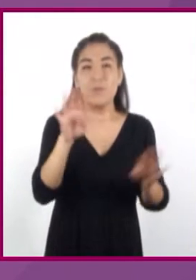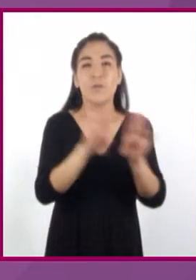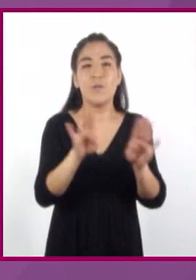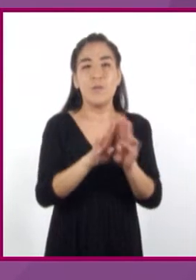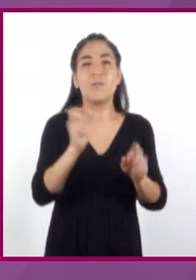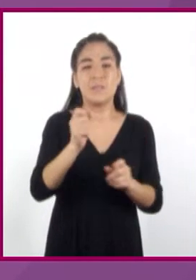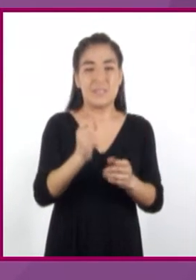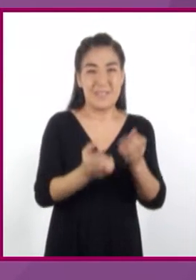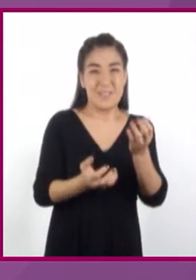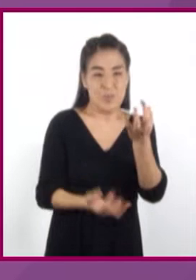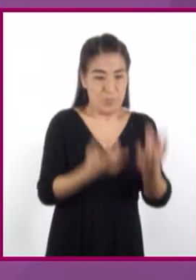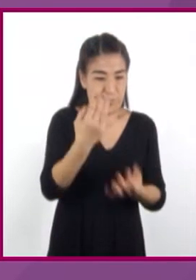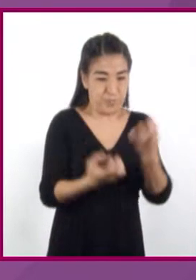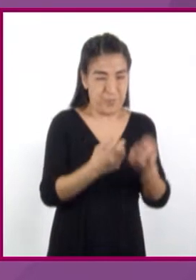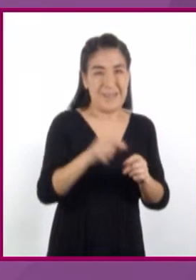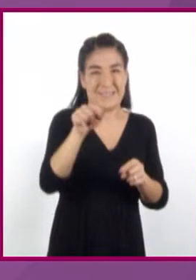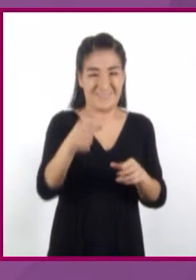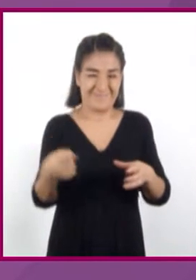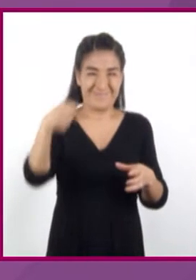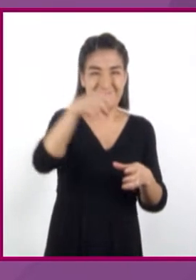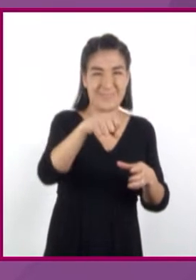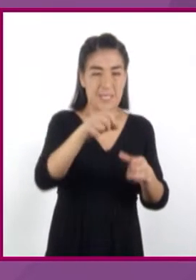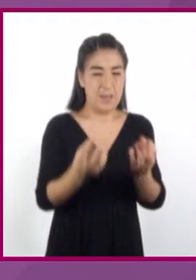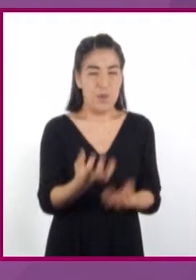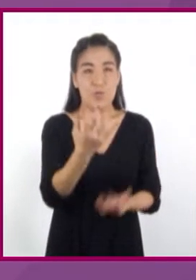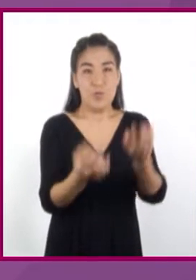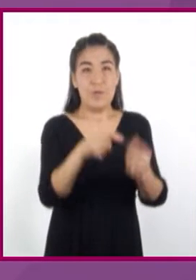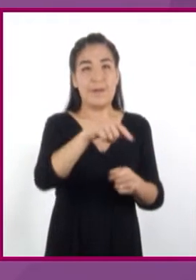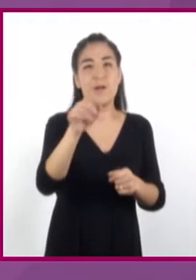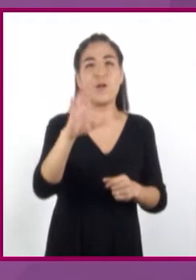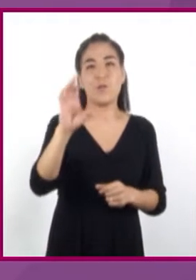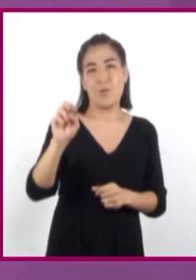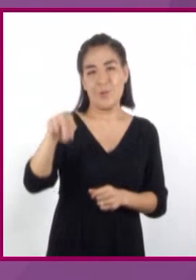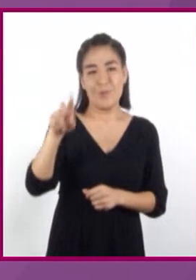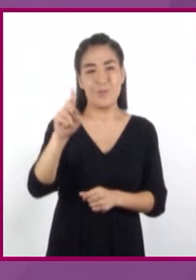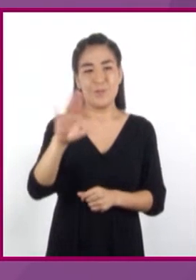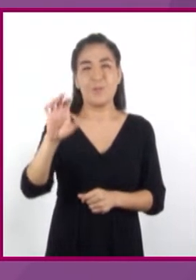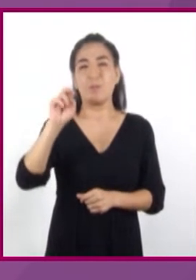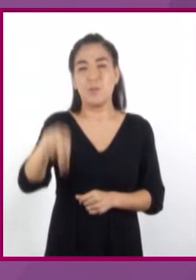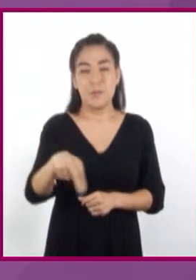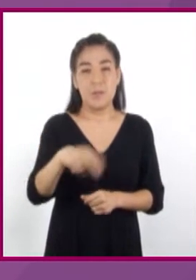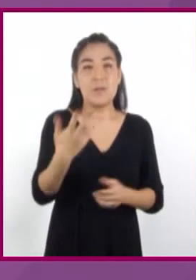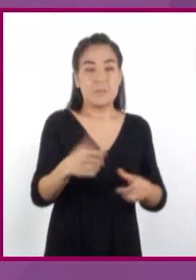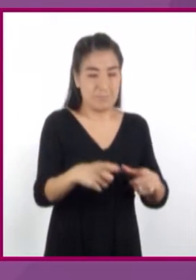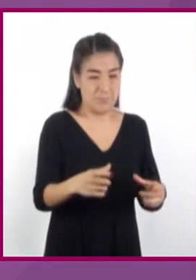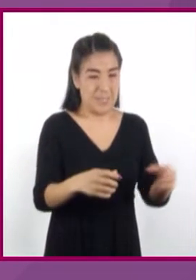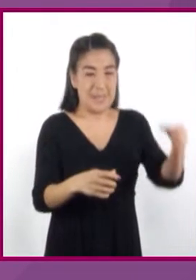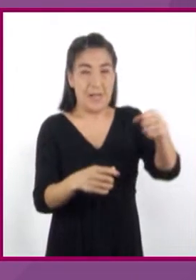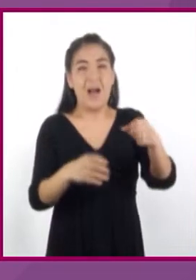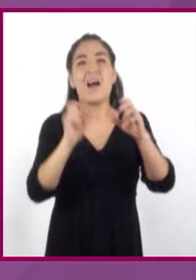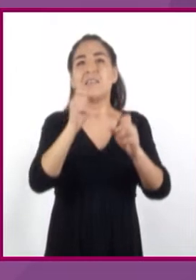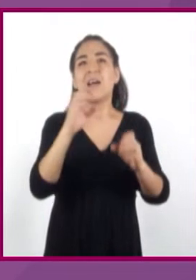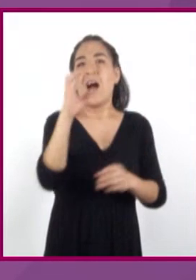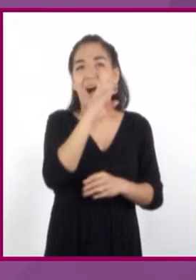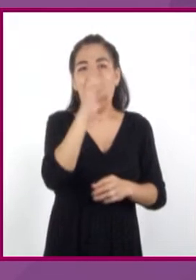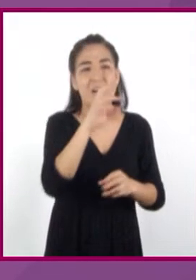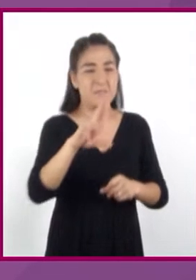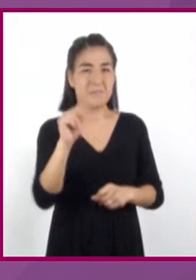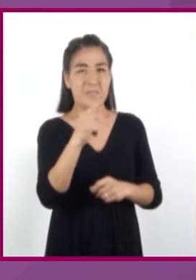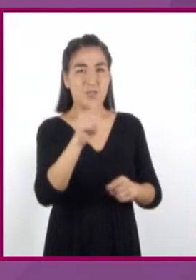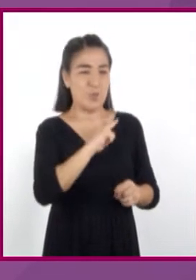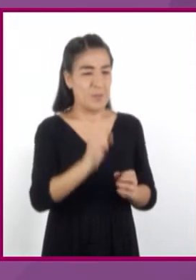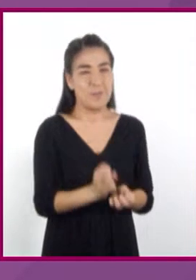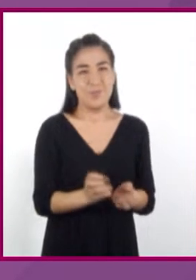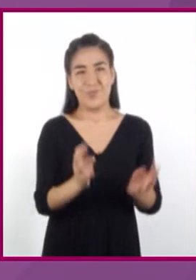de la estufa a la tetera por conducción. Y por conducción es que el asa se calienta sin que la toquen las flamas. El calor